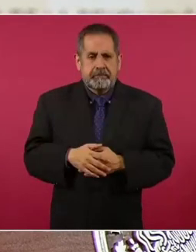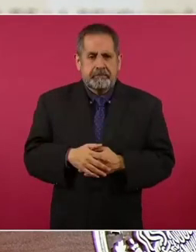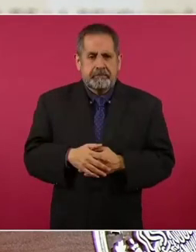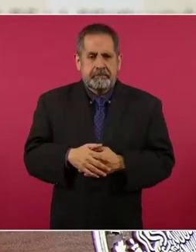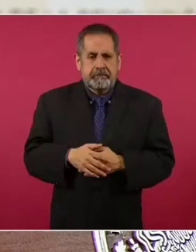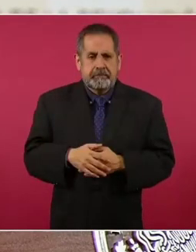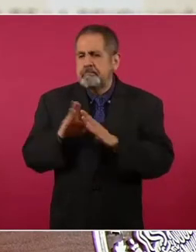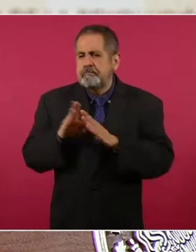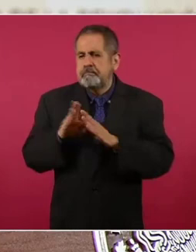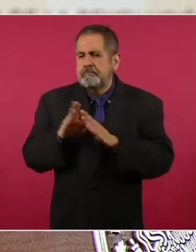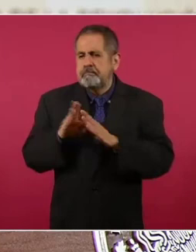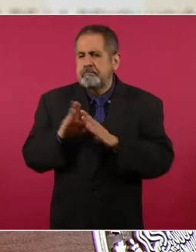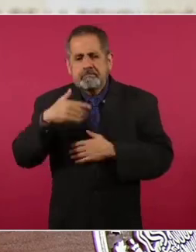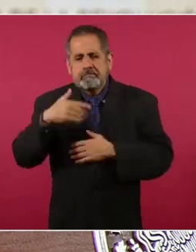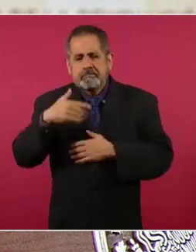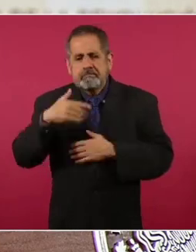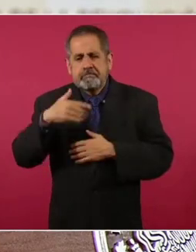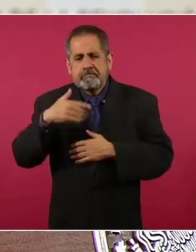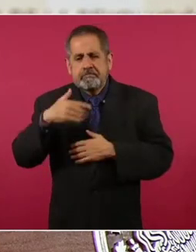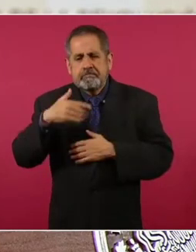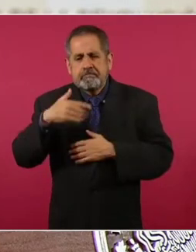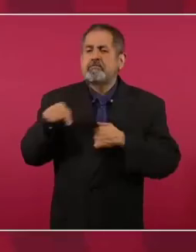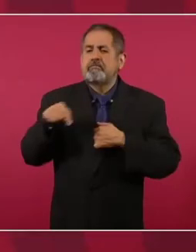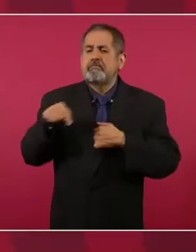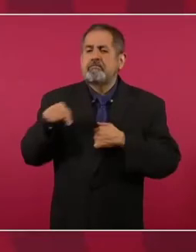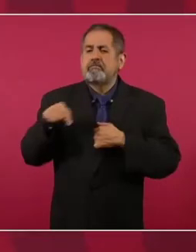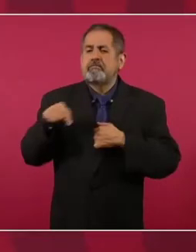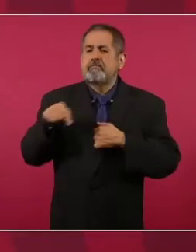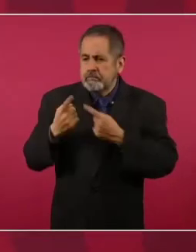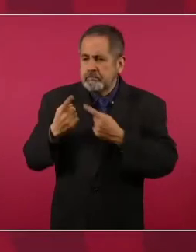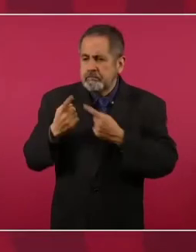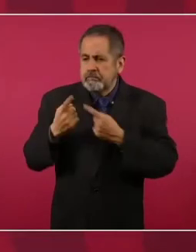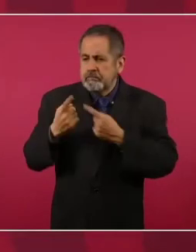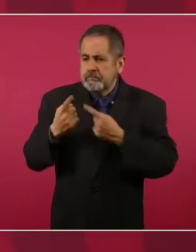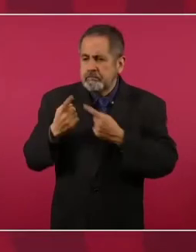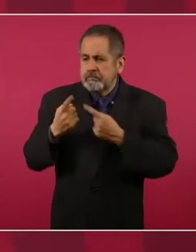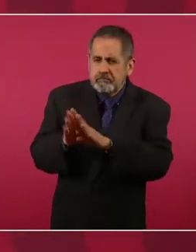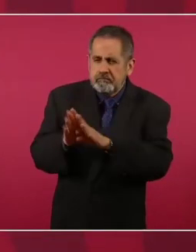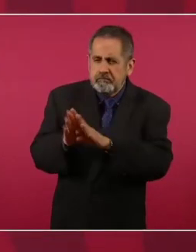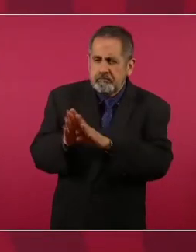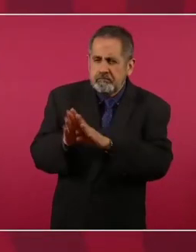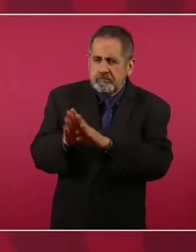con mi comunicación directa con la gente,